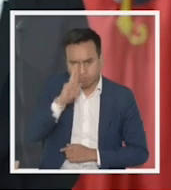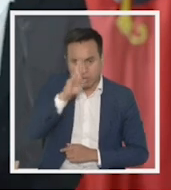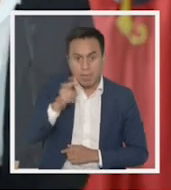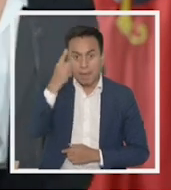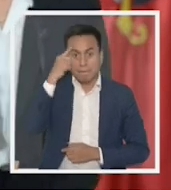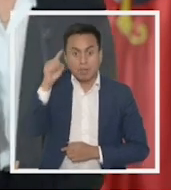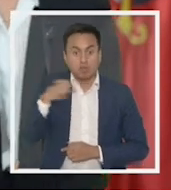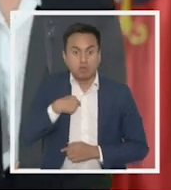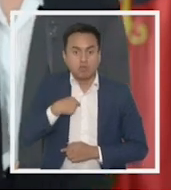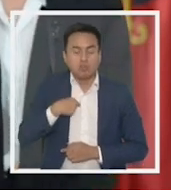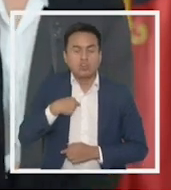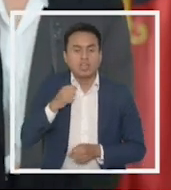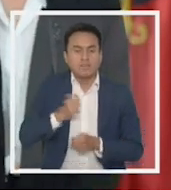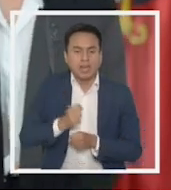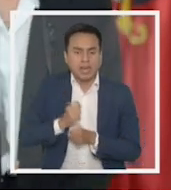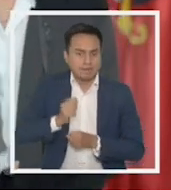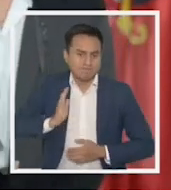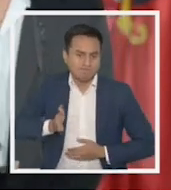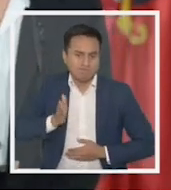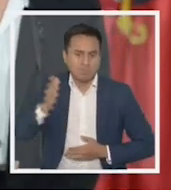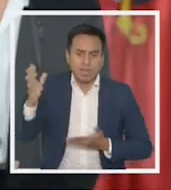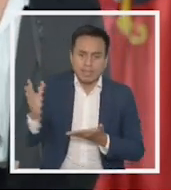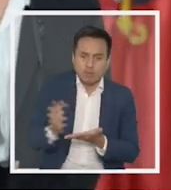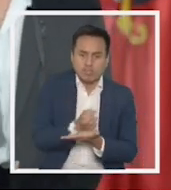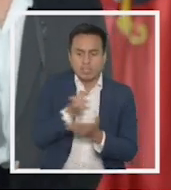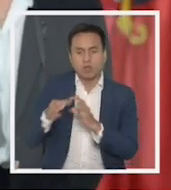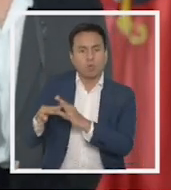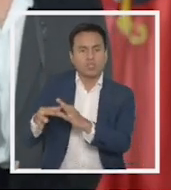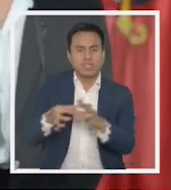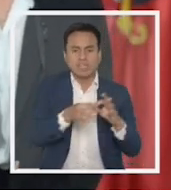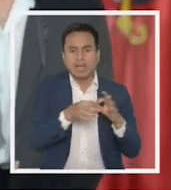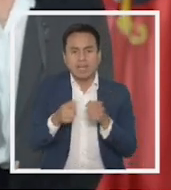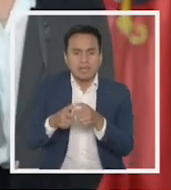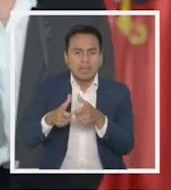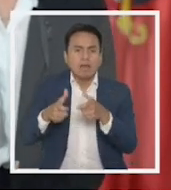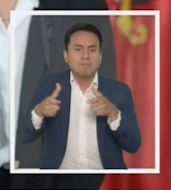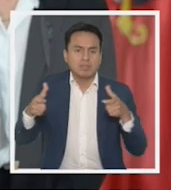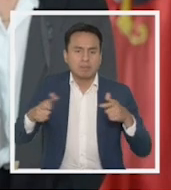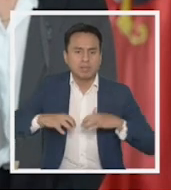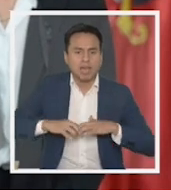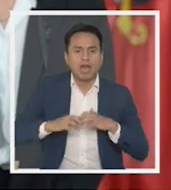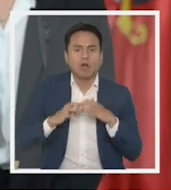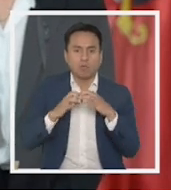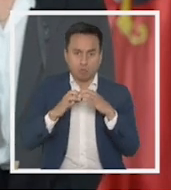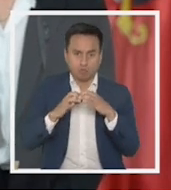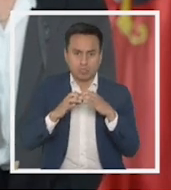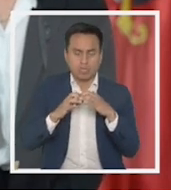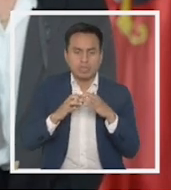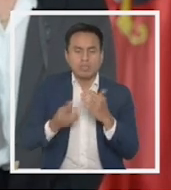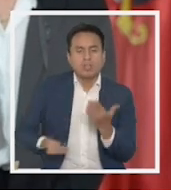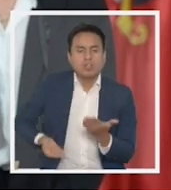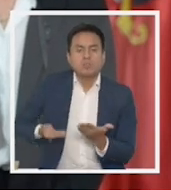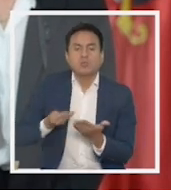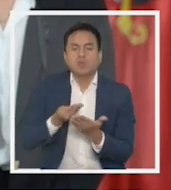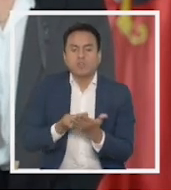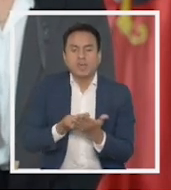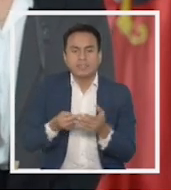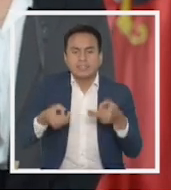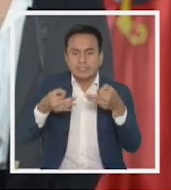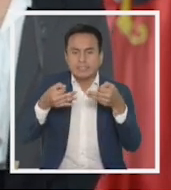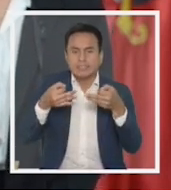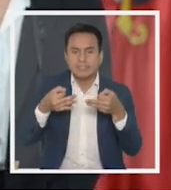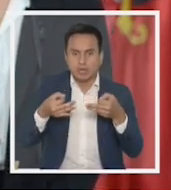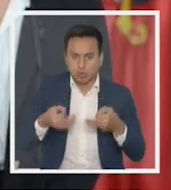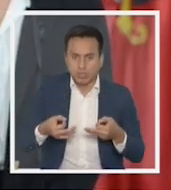unidad aún más amplia y robusta para proveer de seguridad a las familias, de seguridad